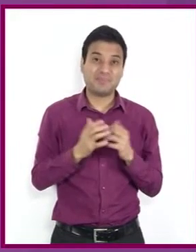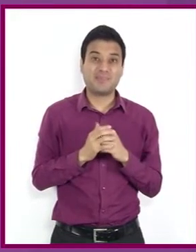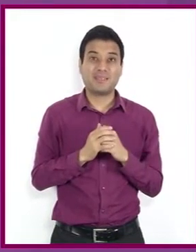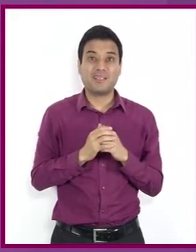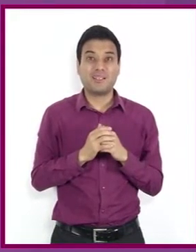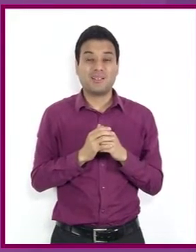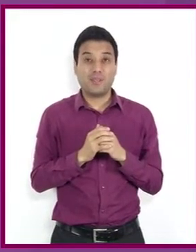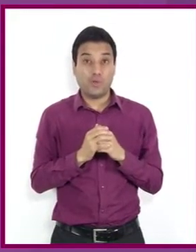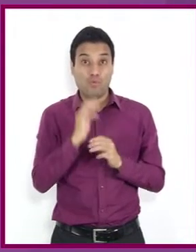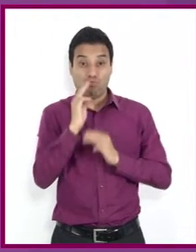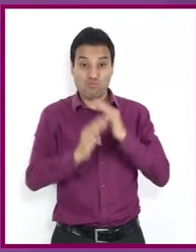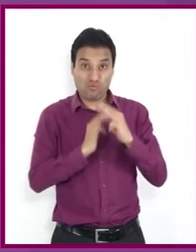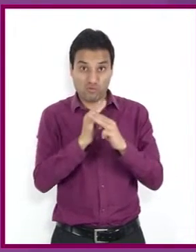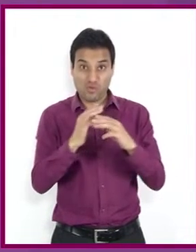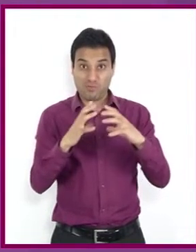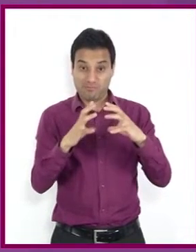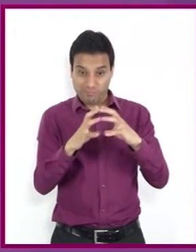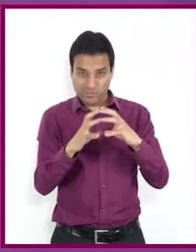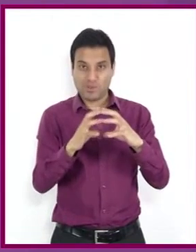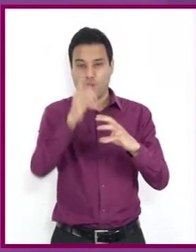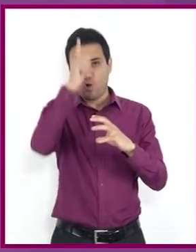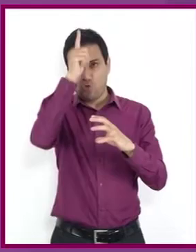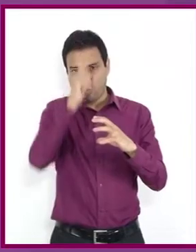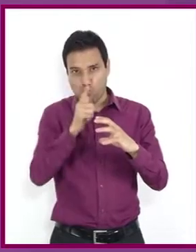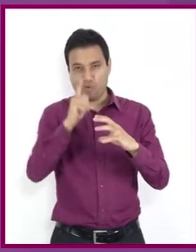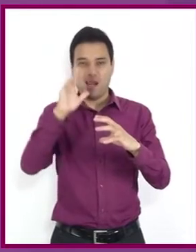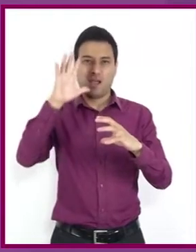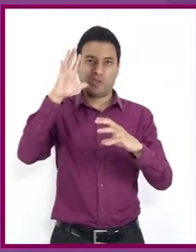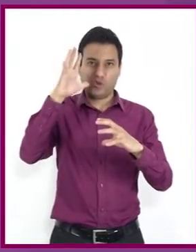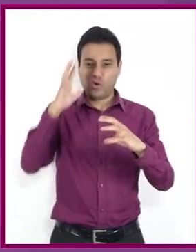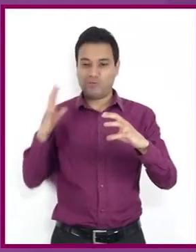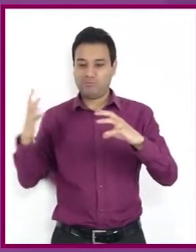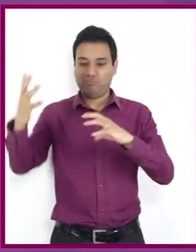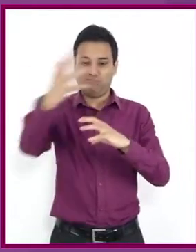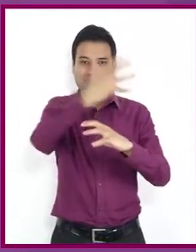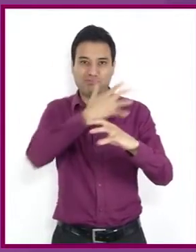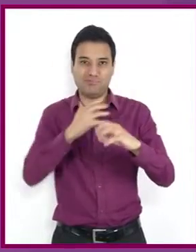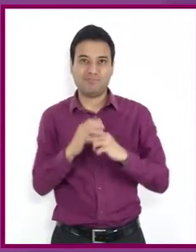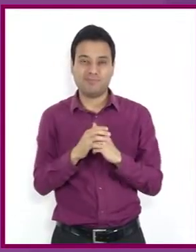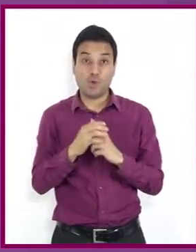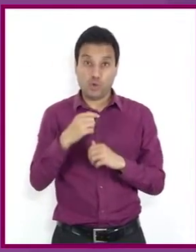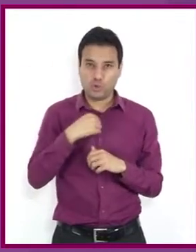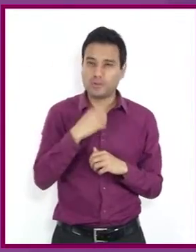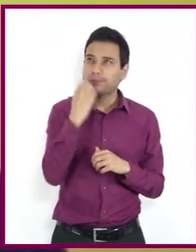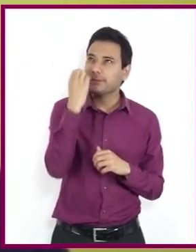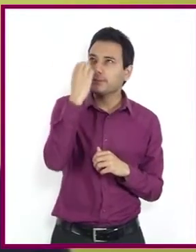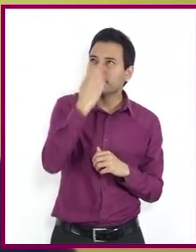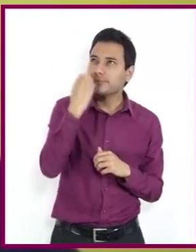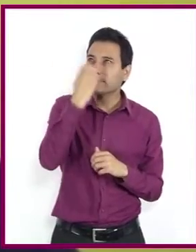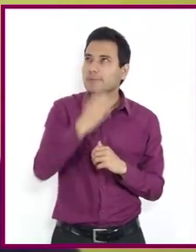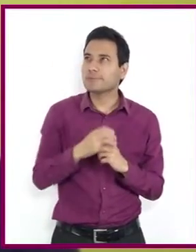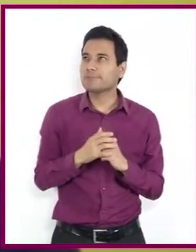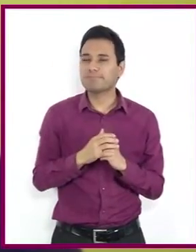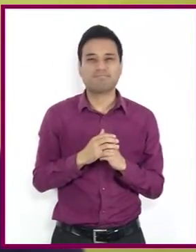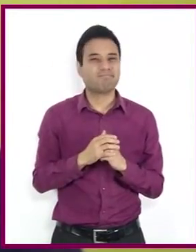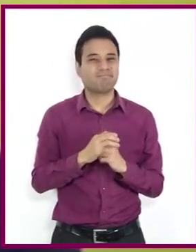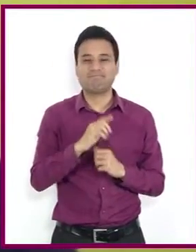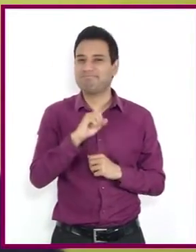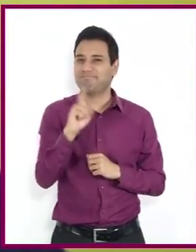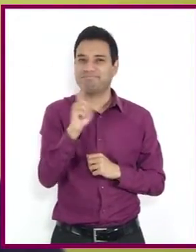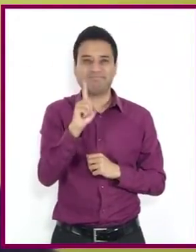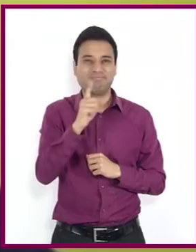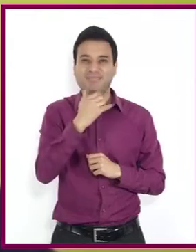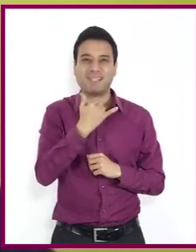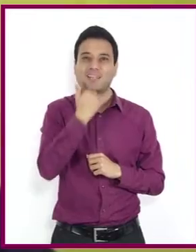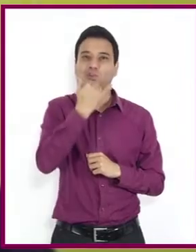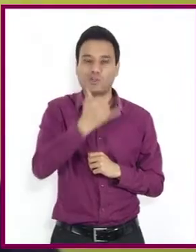sol giraban alrededor de la Tierra, pero mis observaciones me decían lo contrario. Esto también iba en